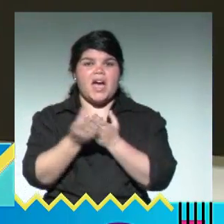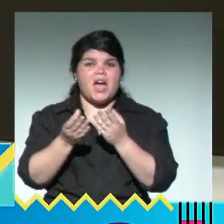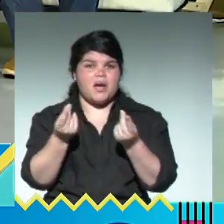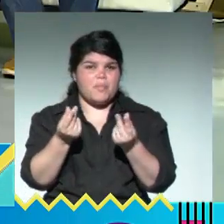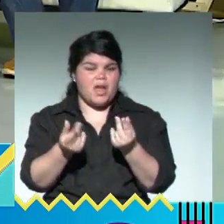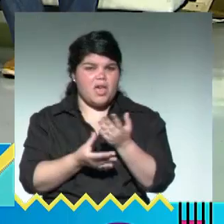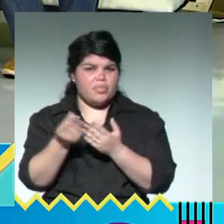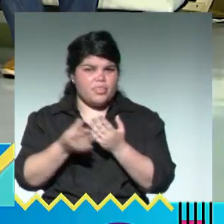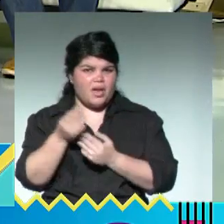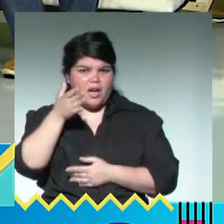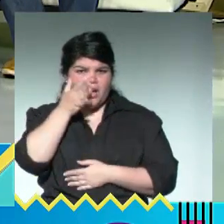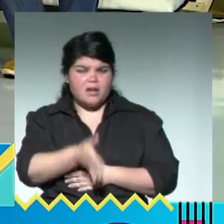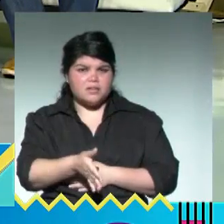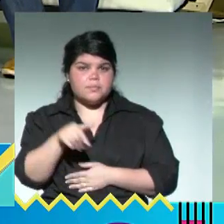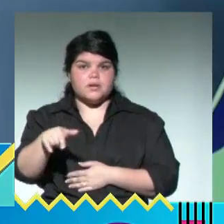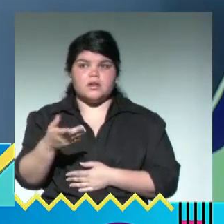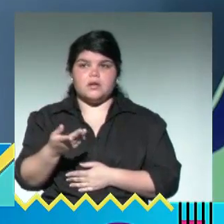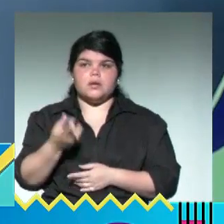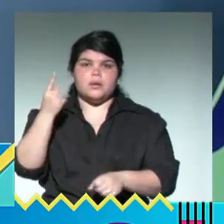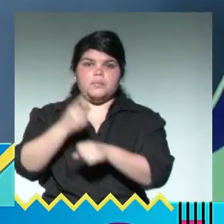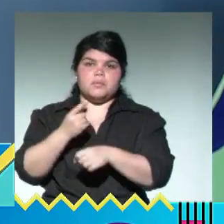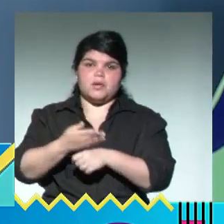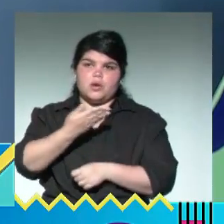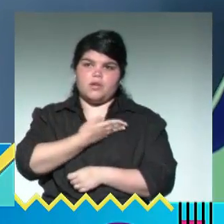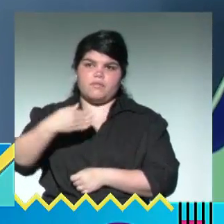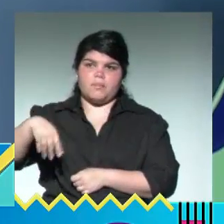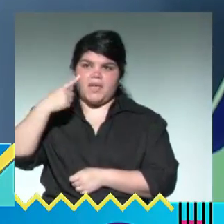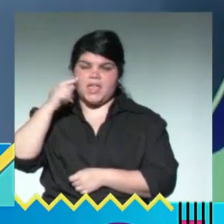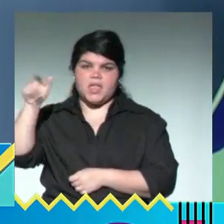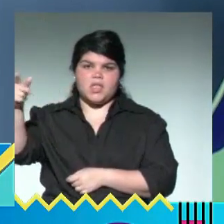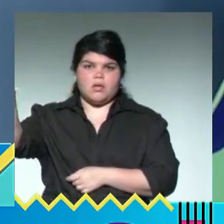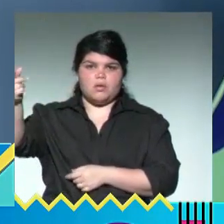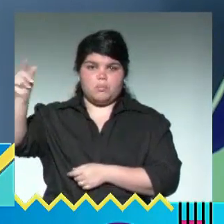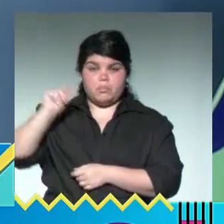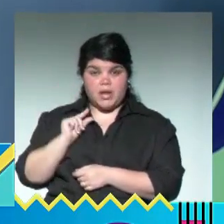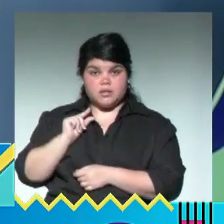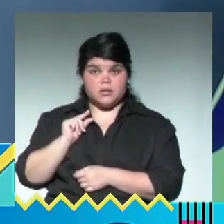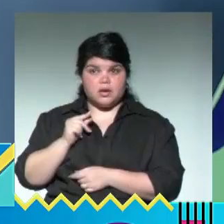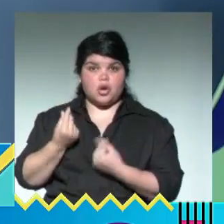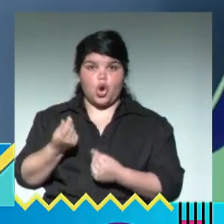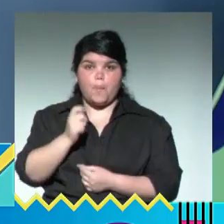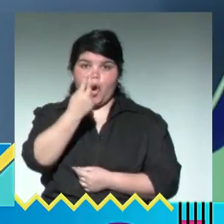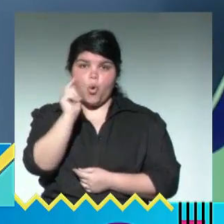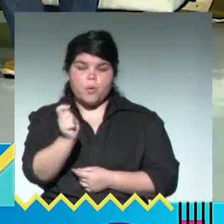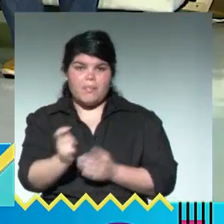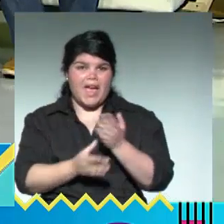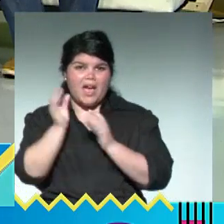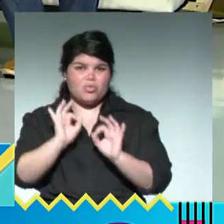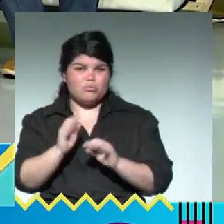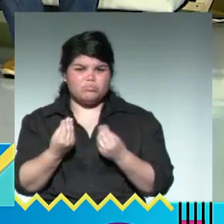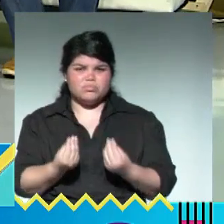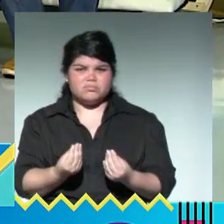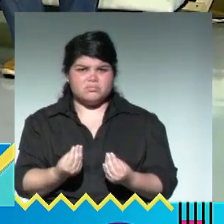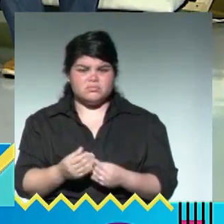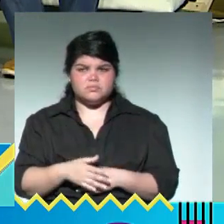el primer desembolso del Fondo Monetario se la comió en un mes. ¿Se puede lograr